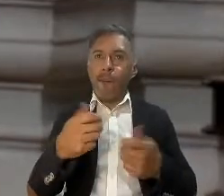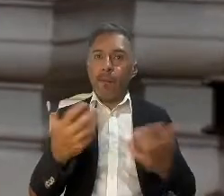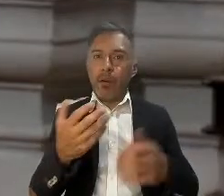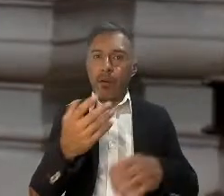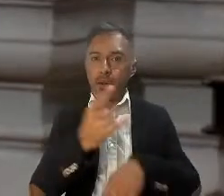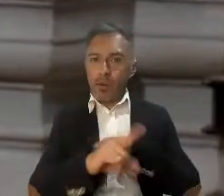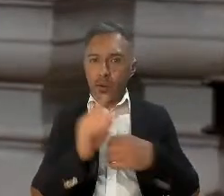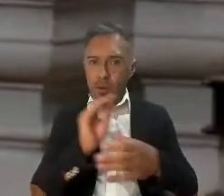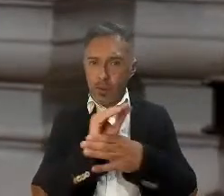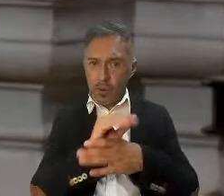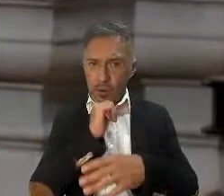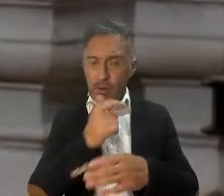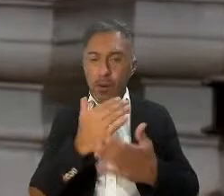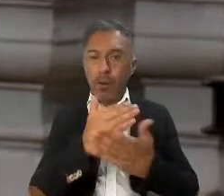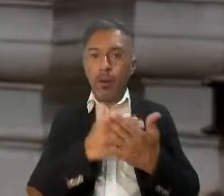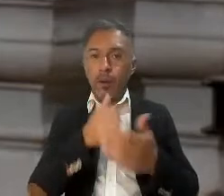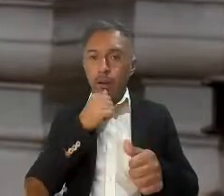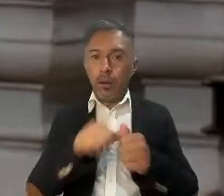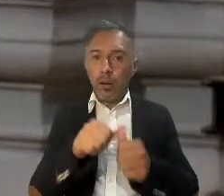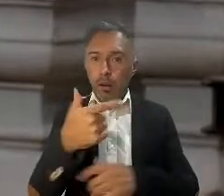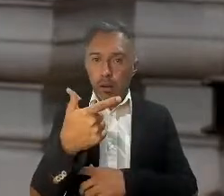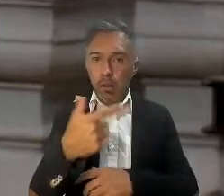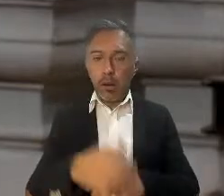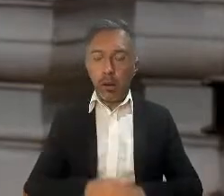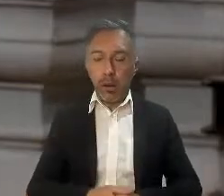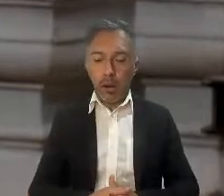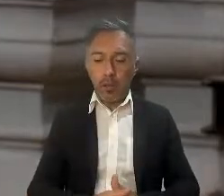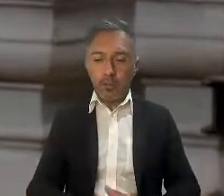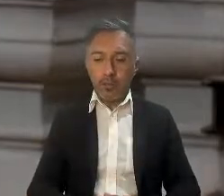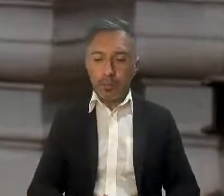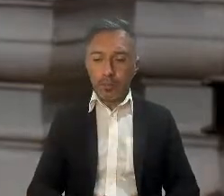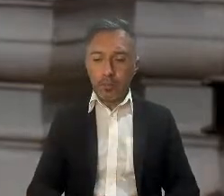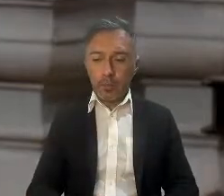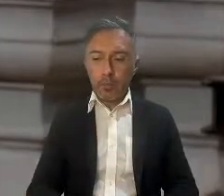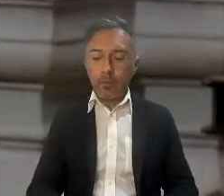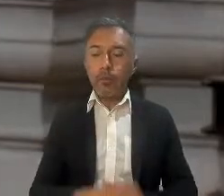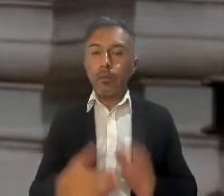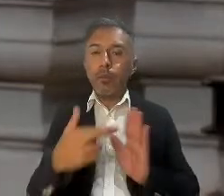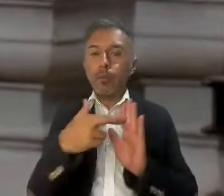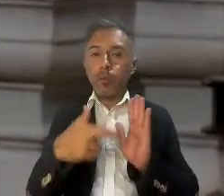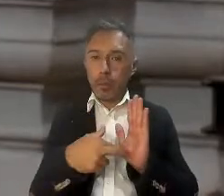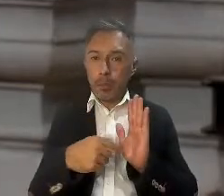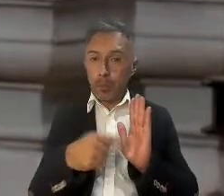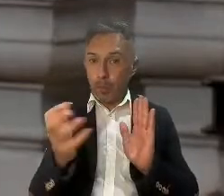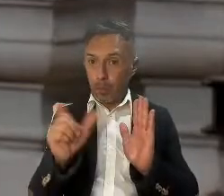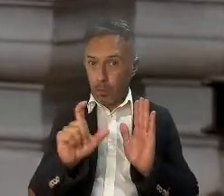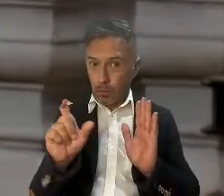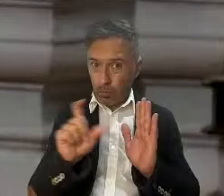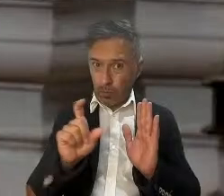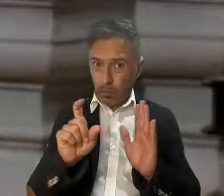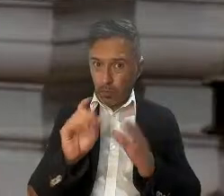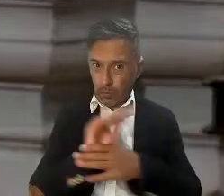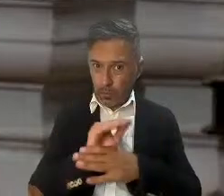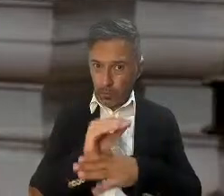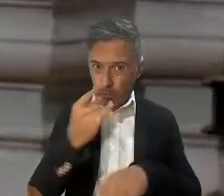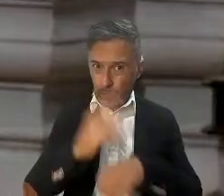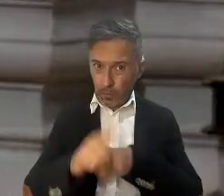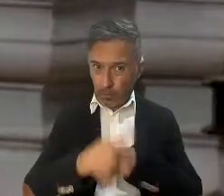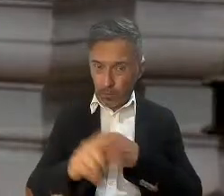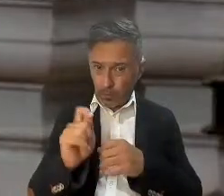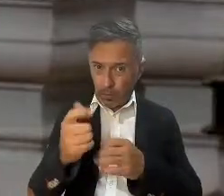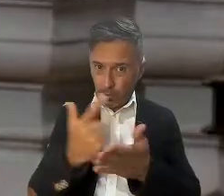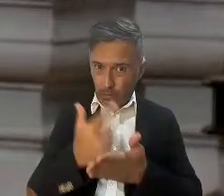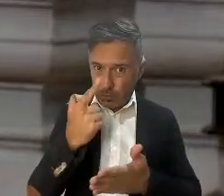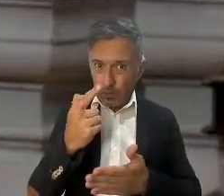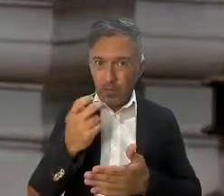inciso G incluir la regla de que cuando dichos actos o misiones fuesen graves los plazos de